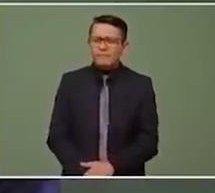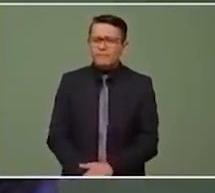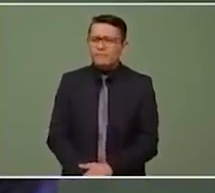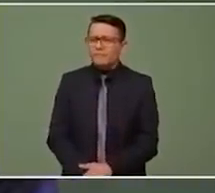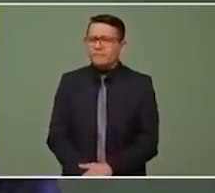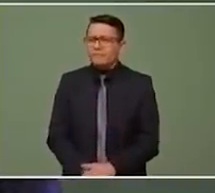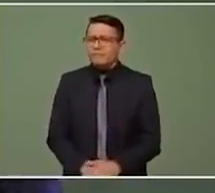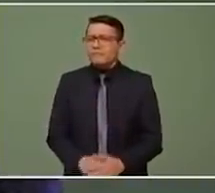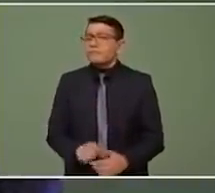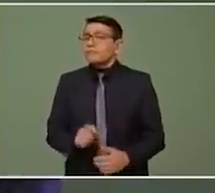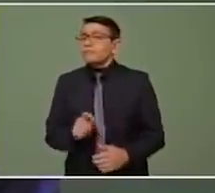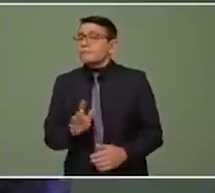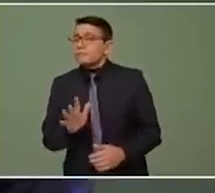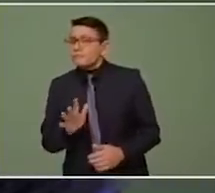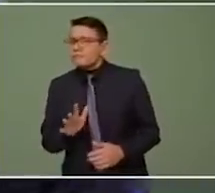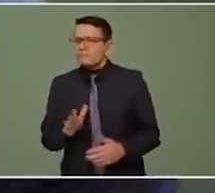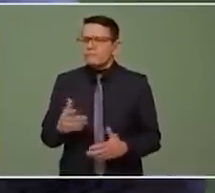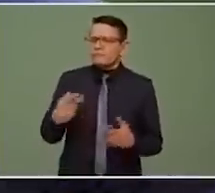130